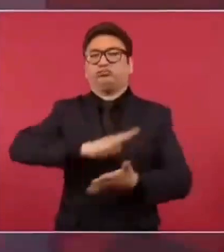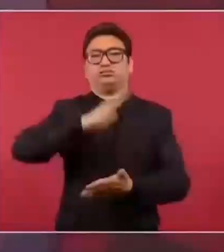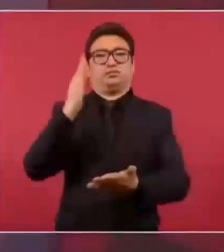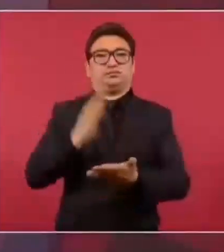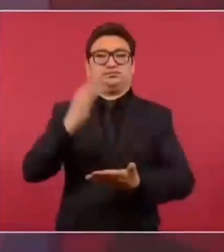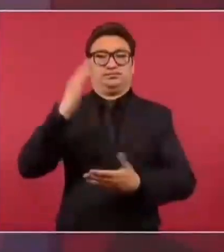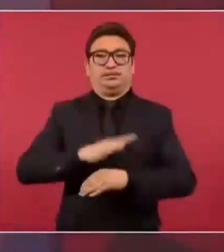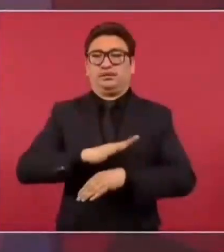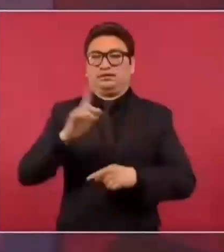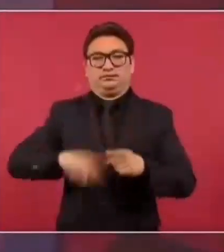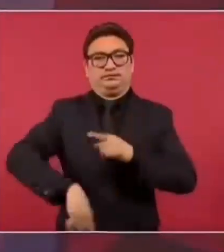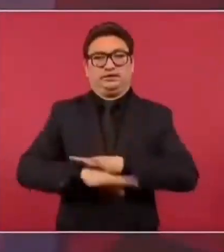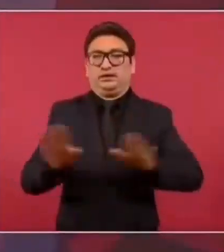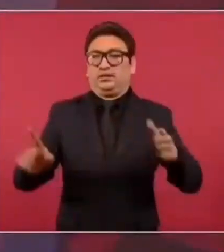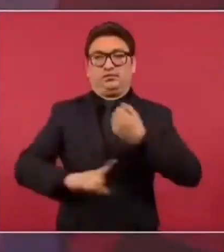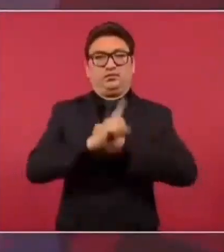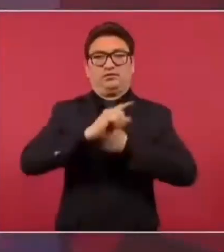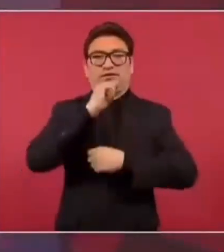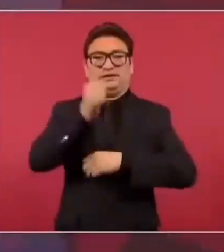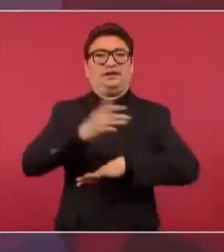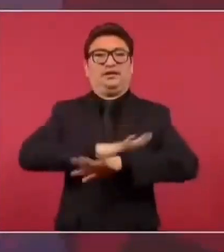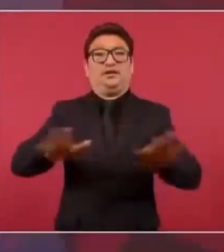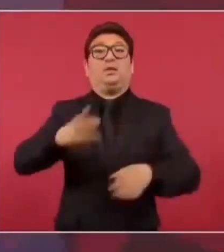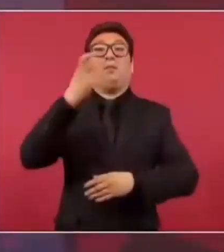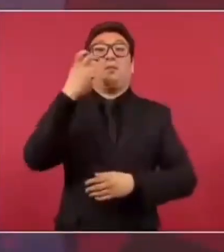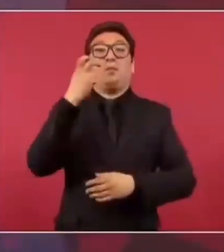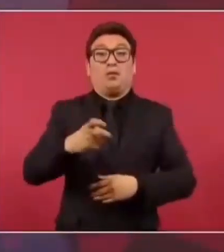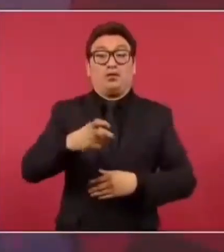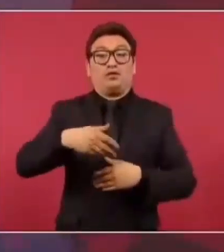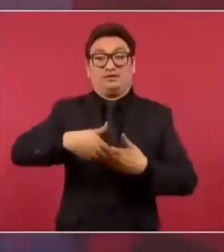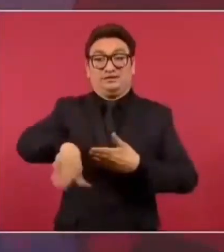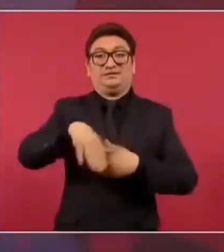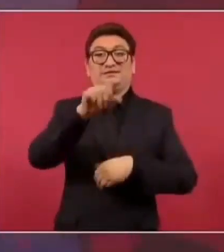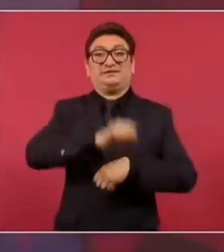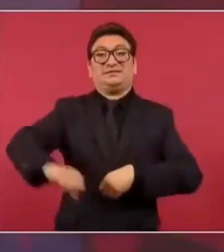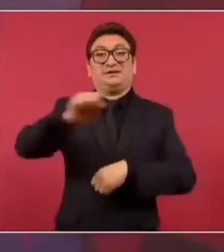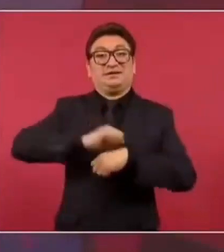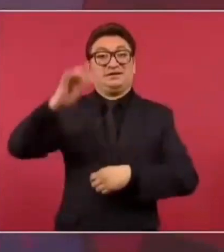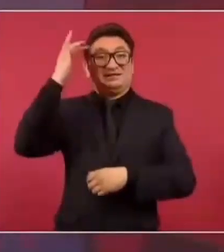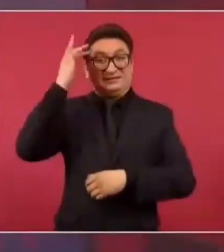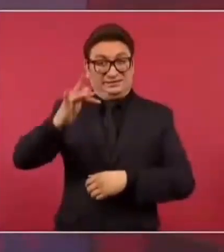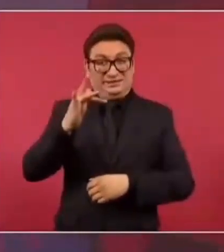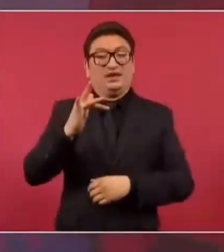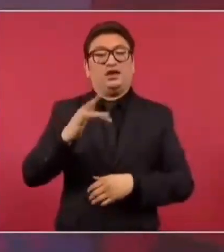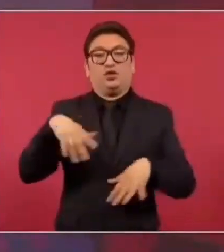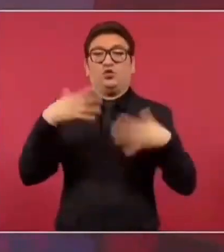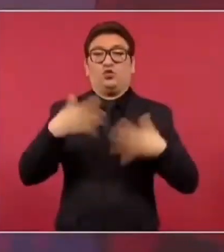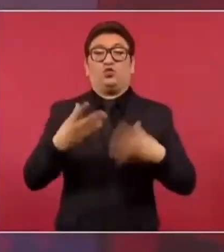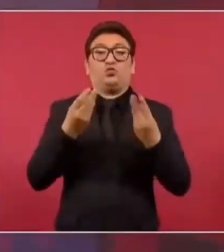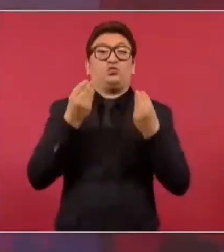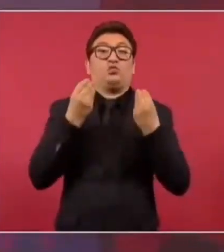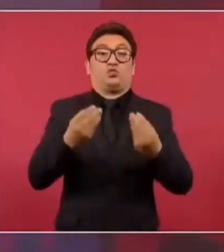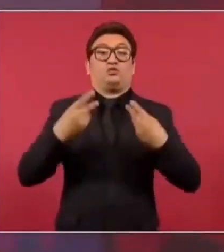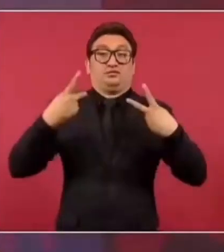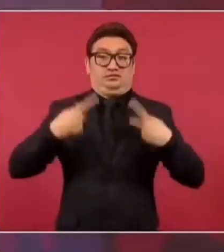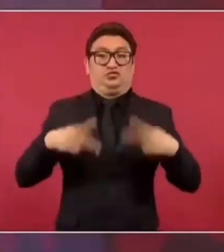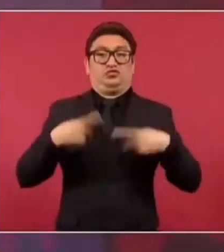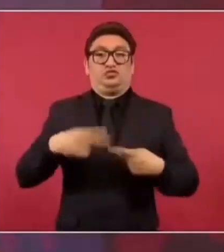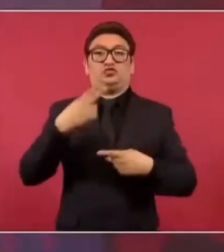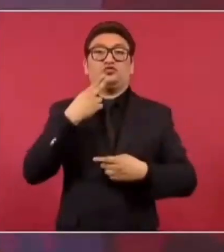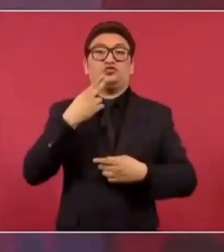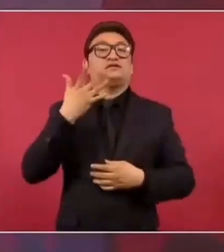Por eso, ahorita en Semana Santa hay muchísimo consumo